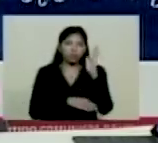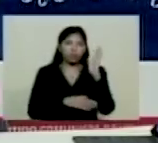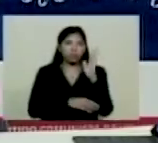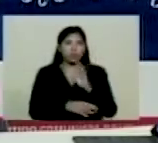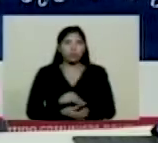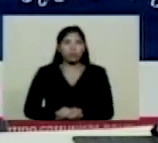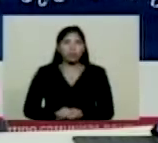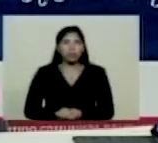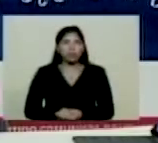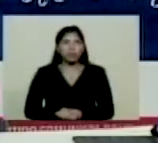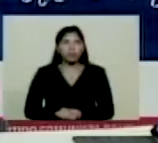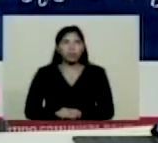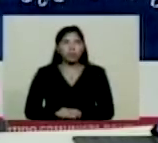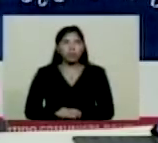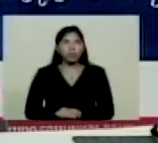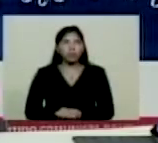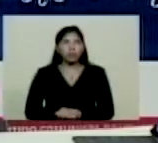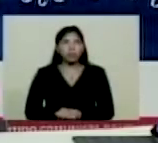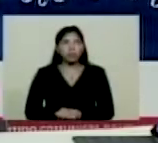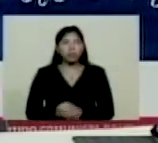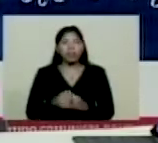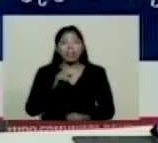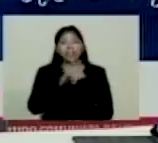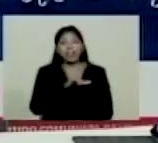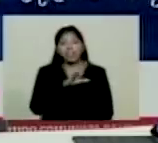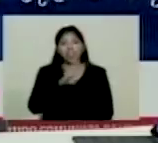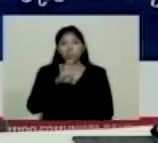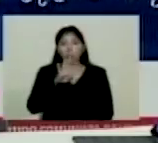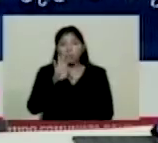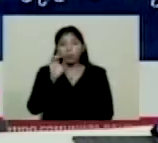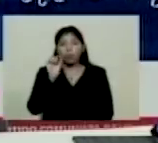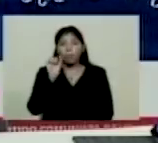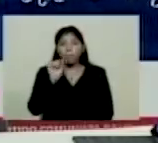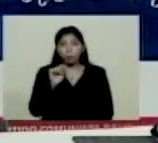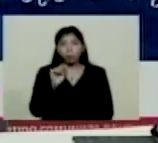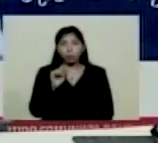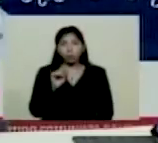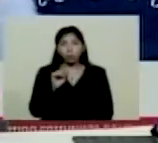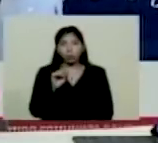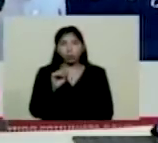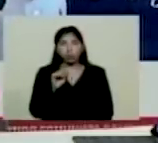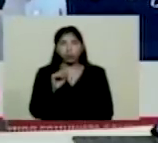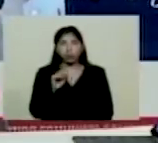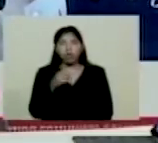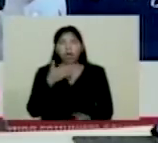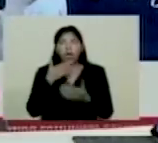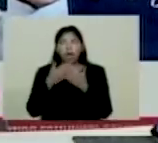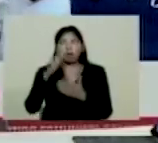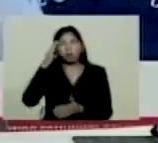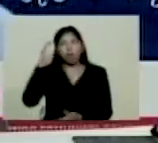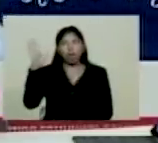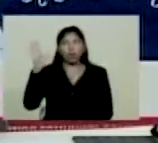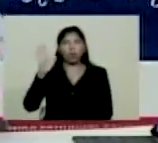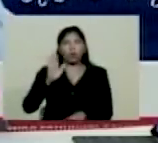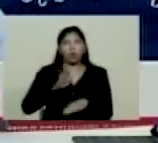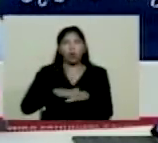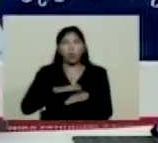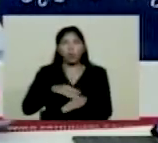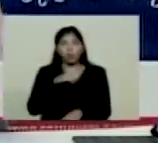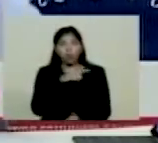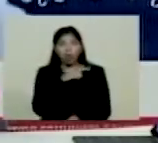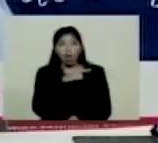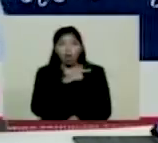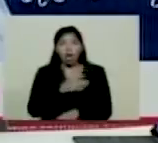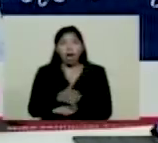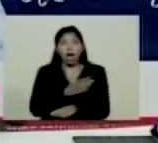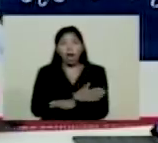34 puntos le sacó Miguel Rodríguez a la ADECO en Amazonas. Y gracias a Dios, porque ese ADECO era gobernador del estado de